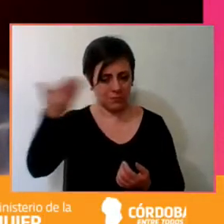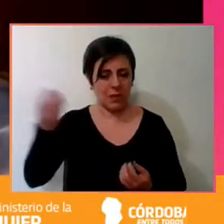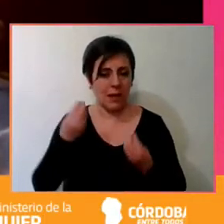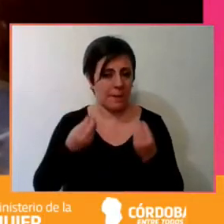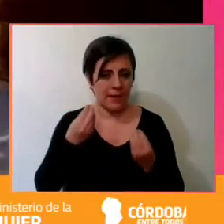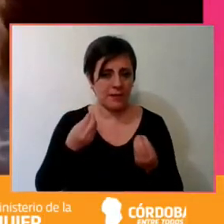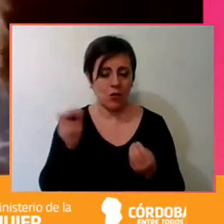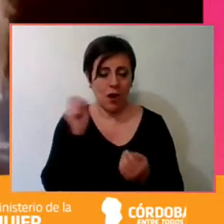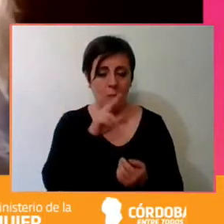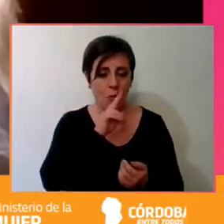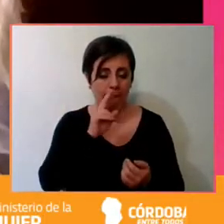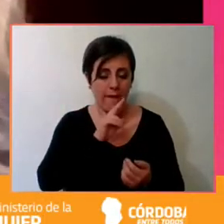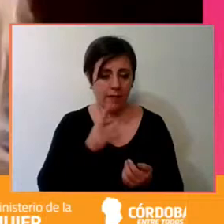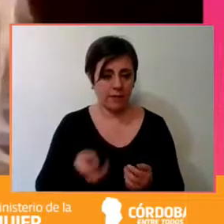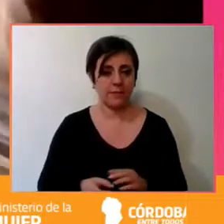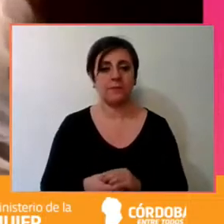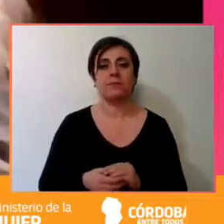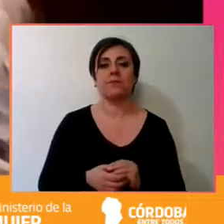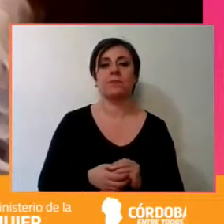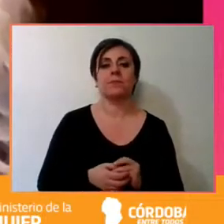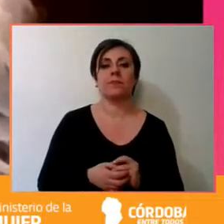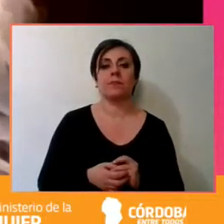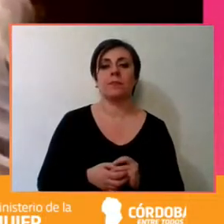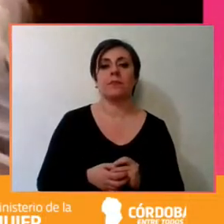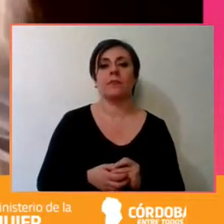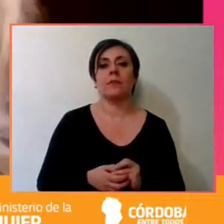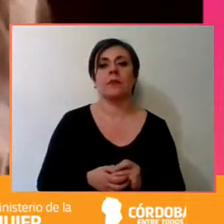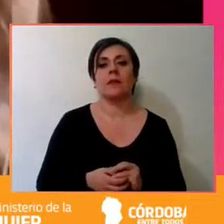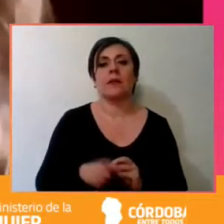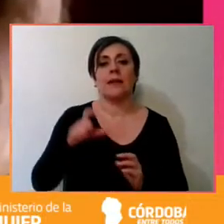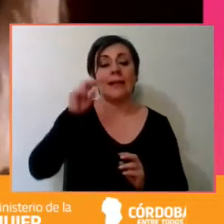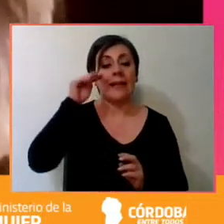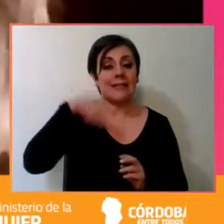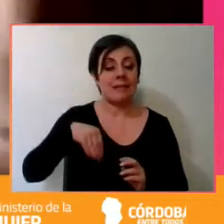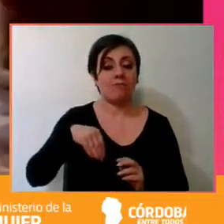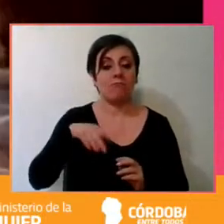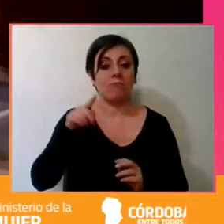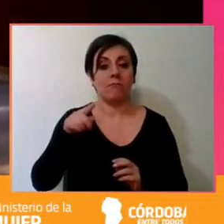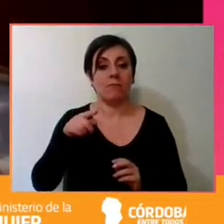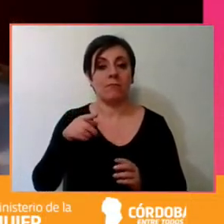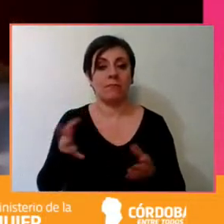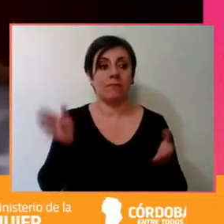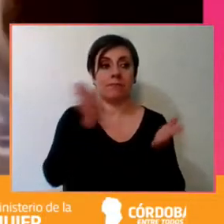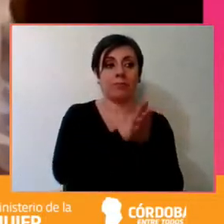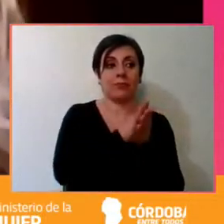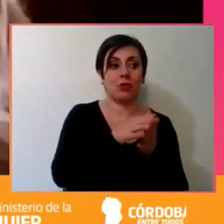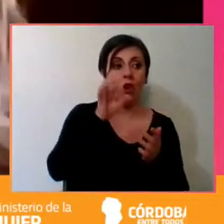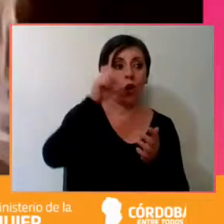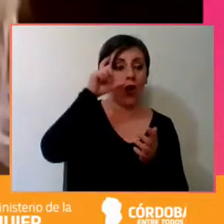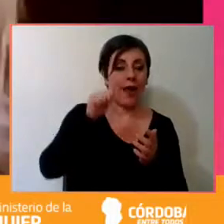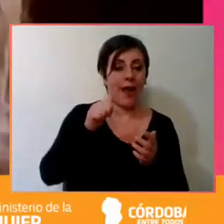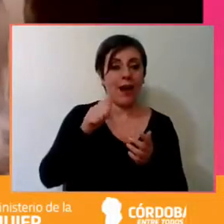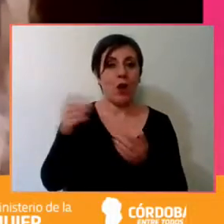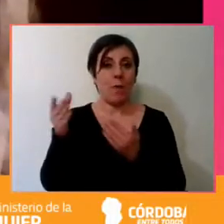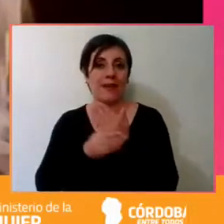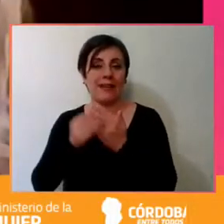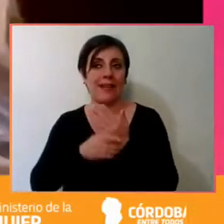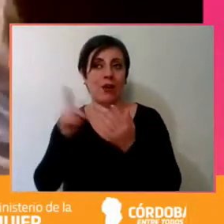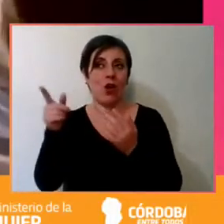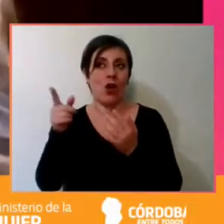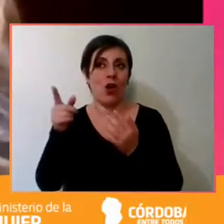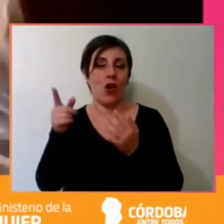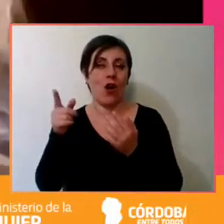las mujeres. Y quisiera decir que la Comisión Interamericana de Mujeres es a la OEA lo que los ministerios son al Estado. Es ese ente